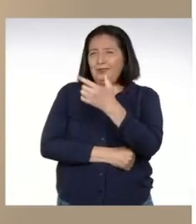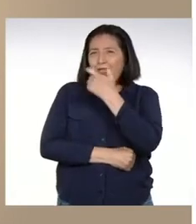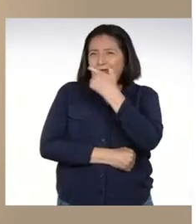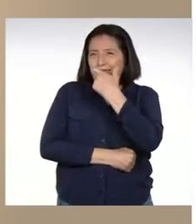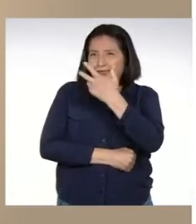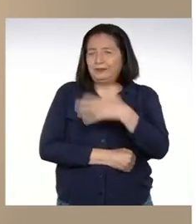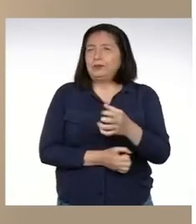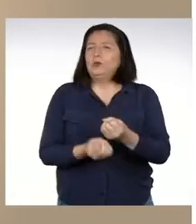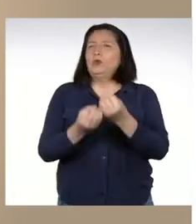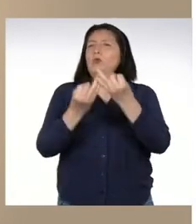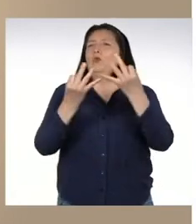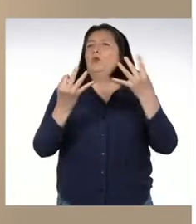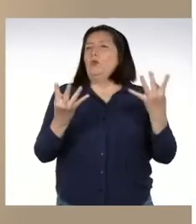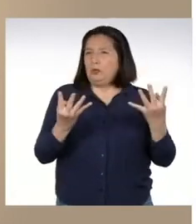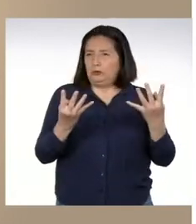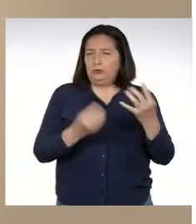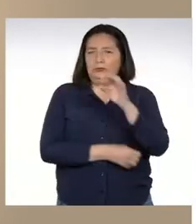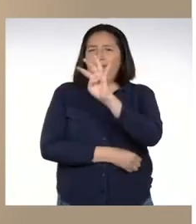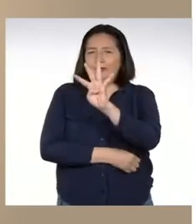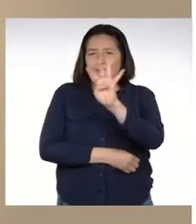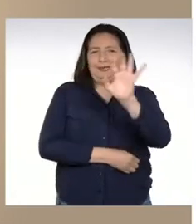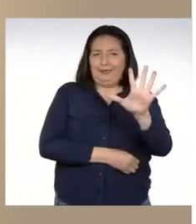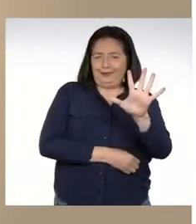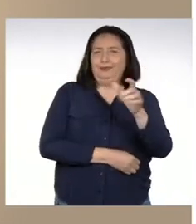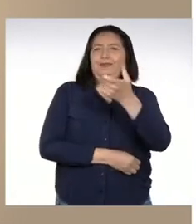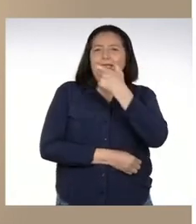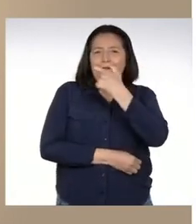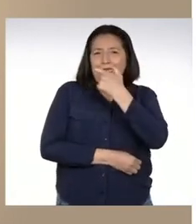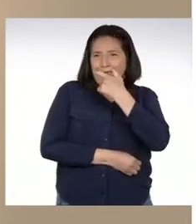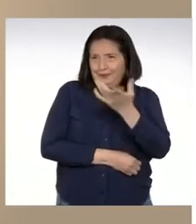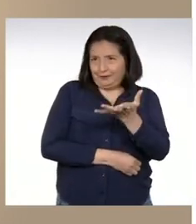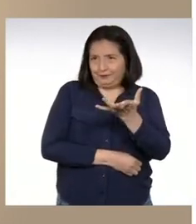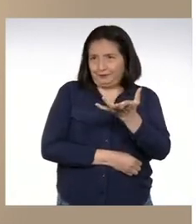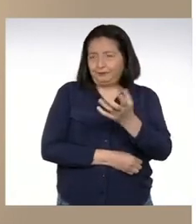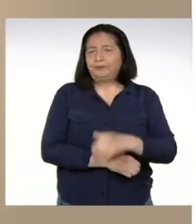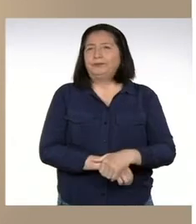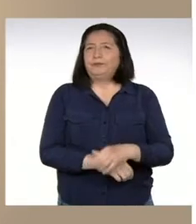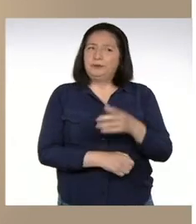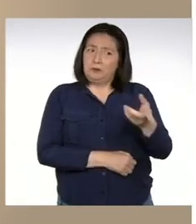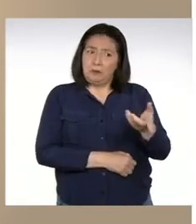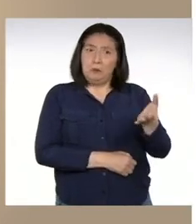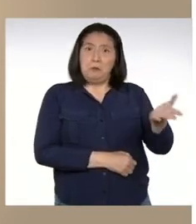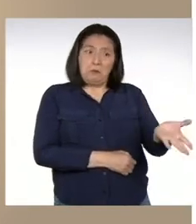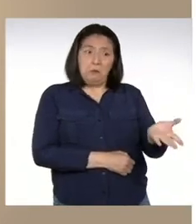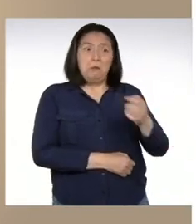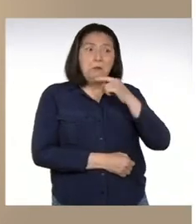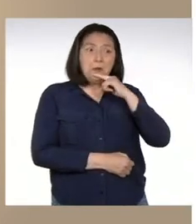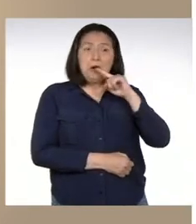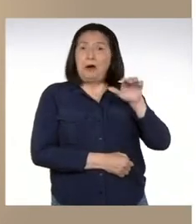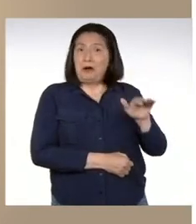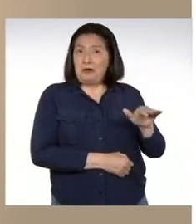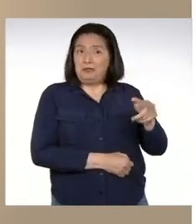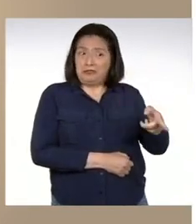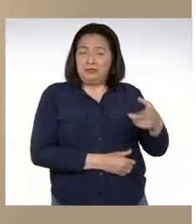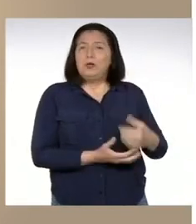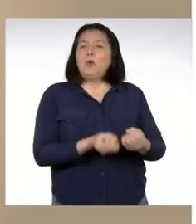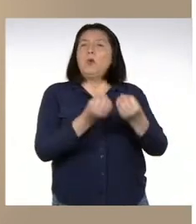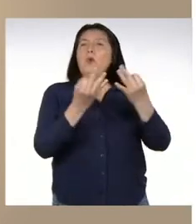galletas, teniendo un total de 45 galletas. Juliana empaquetó un total